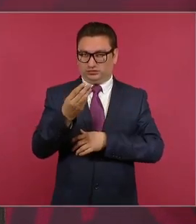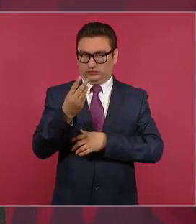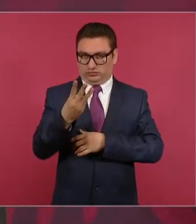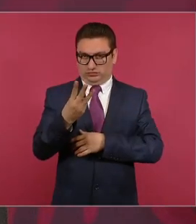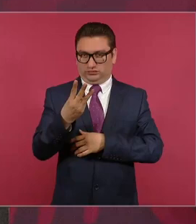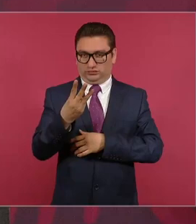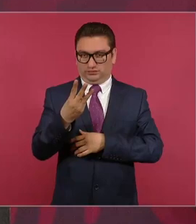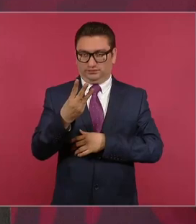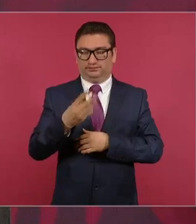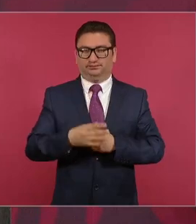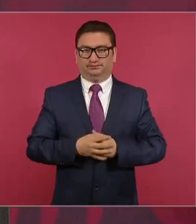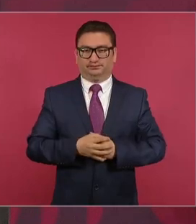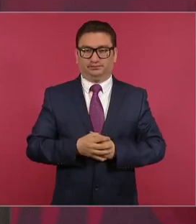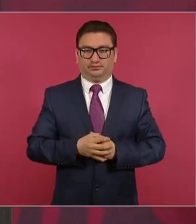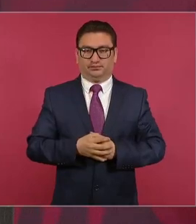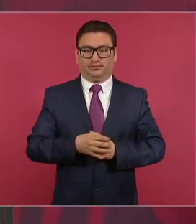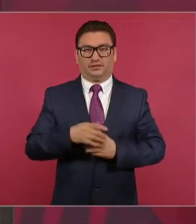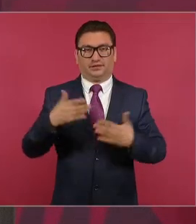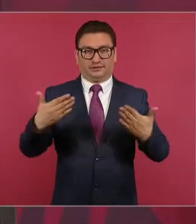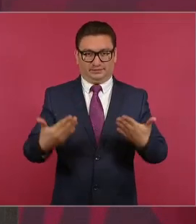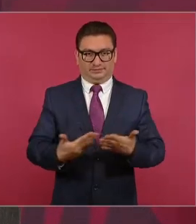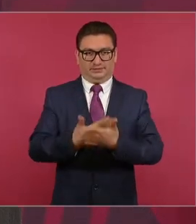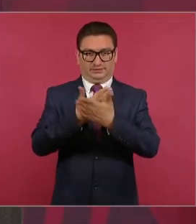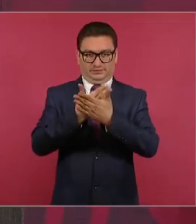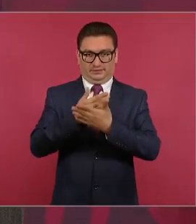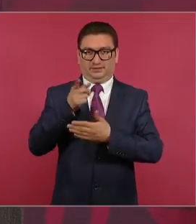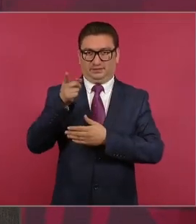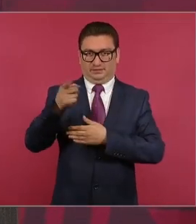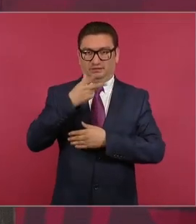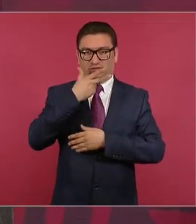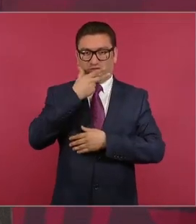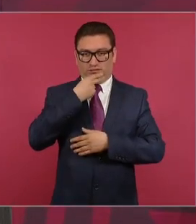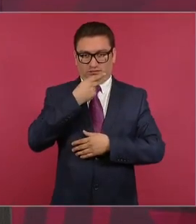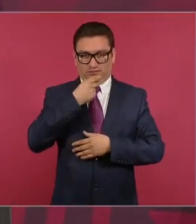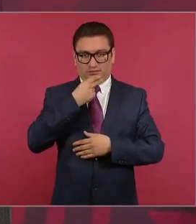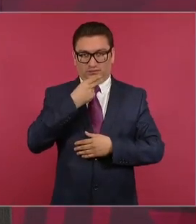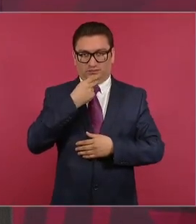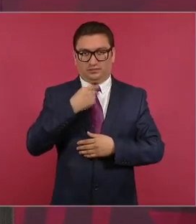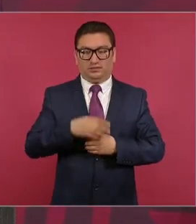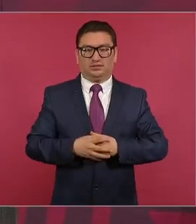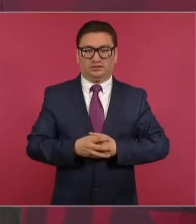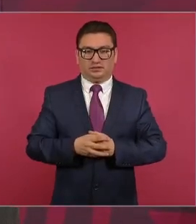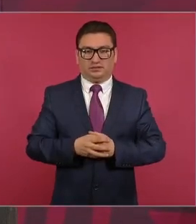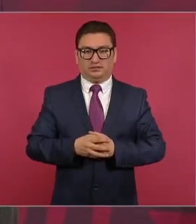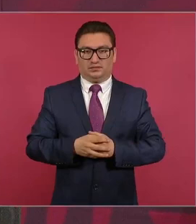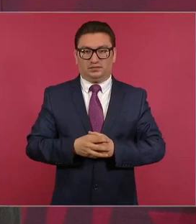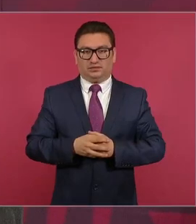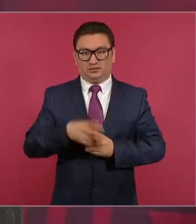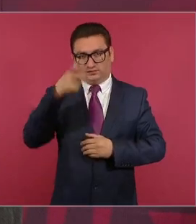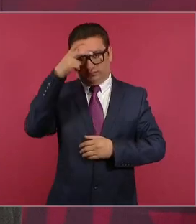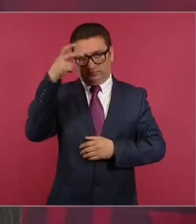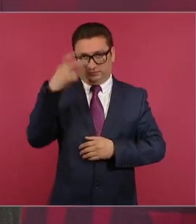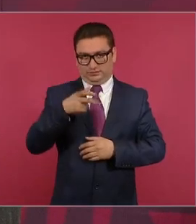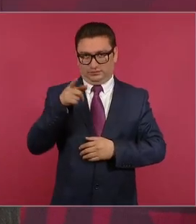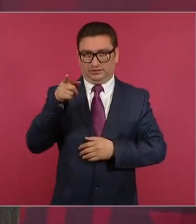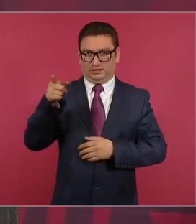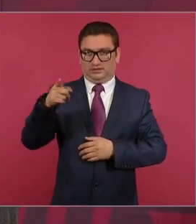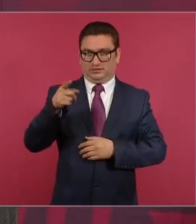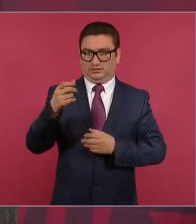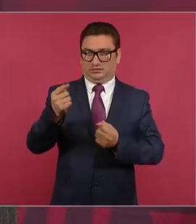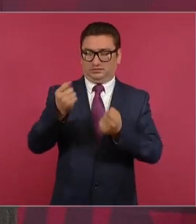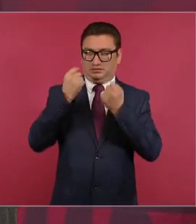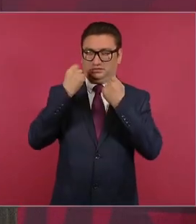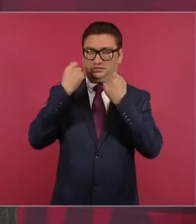1753 nació Miguel Hidalgo, que lo admiro, el padre de